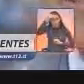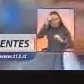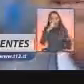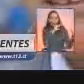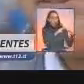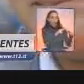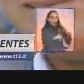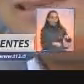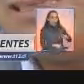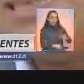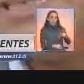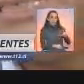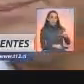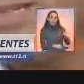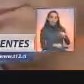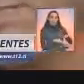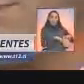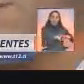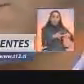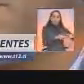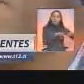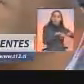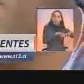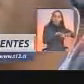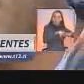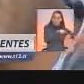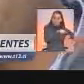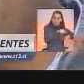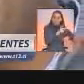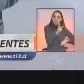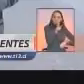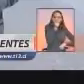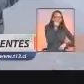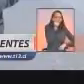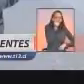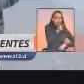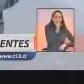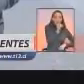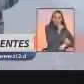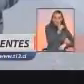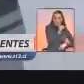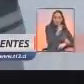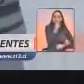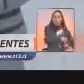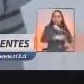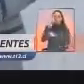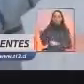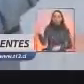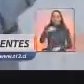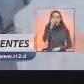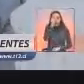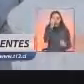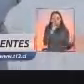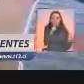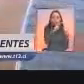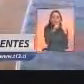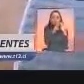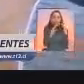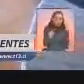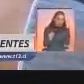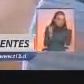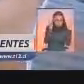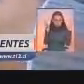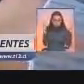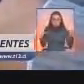a Miguel González, un programador con discapacidad visual que había llegado de Coquimbo. Eso hace 2 años. Fue ahí cuando sus talentos